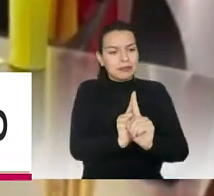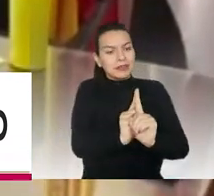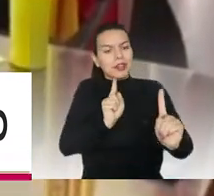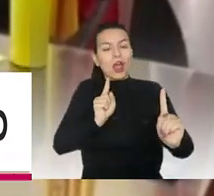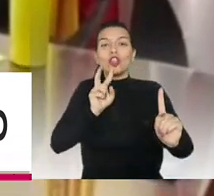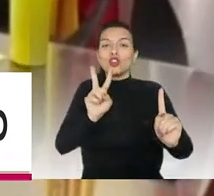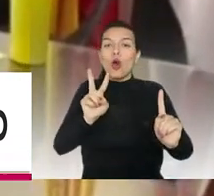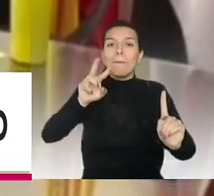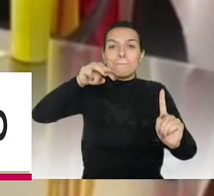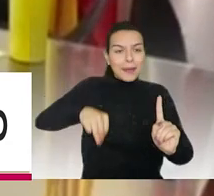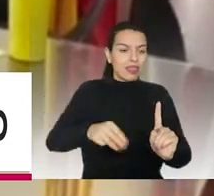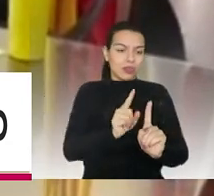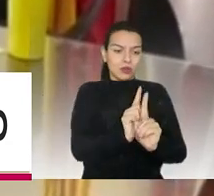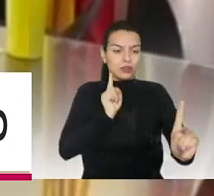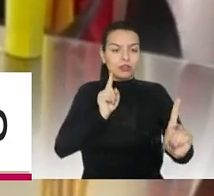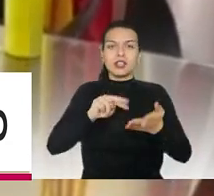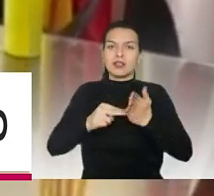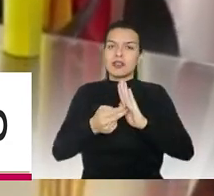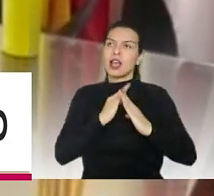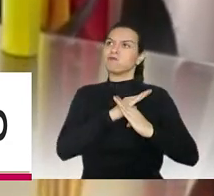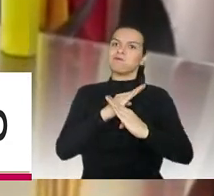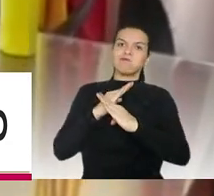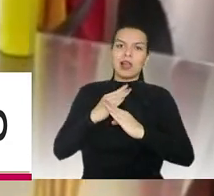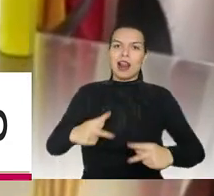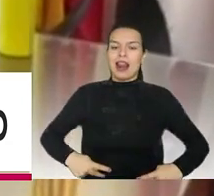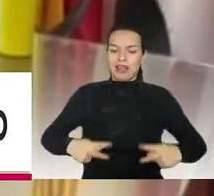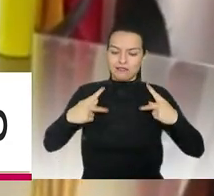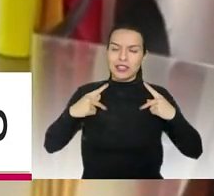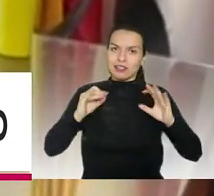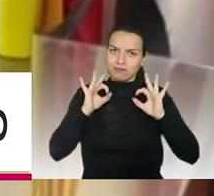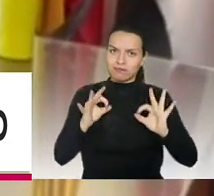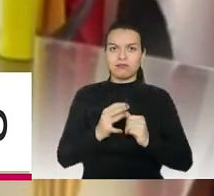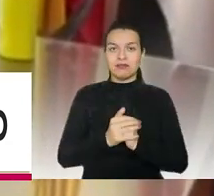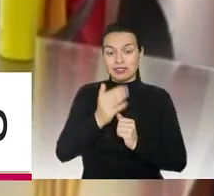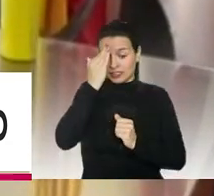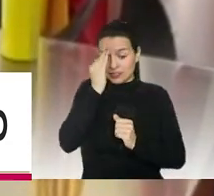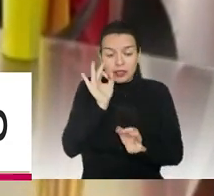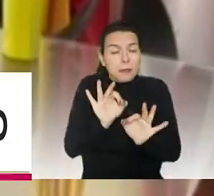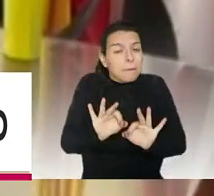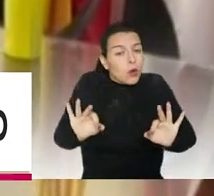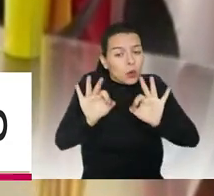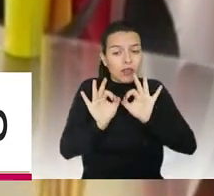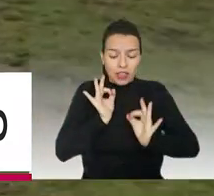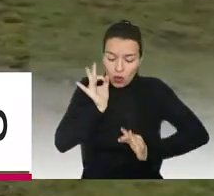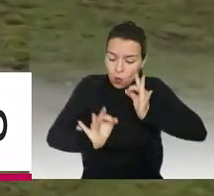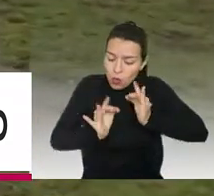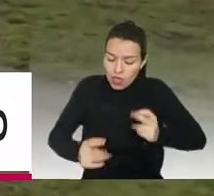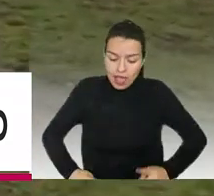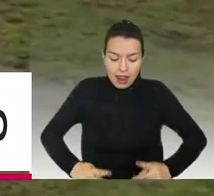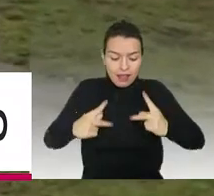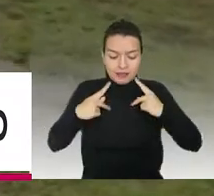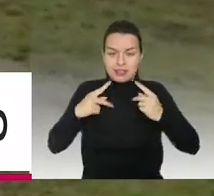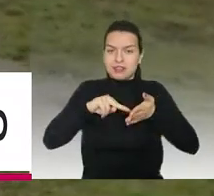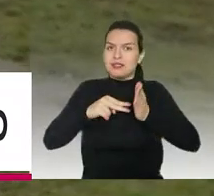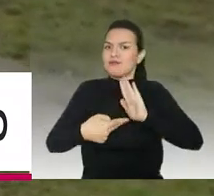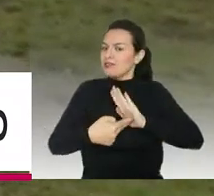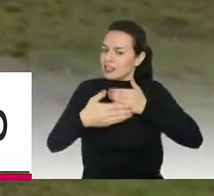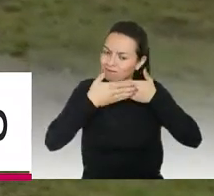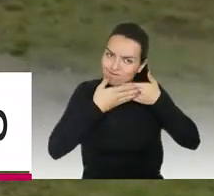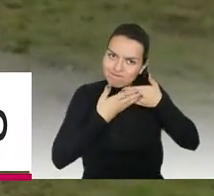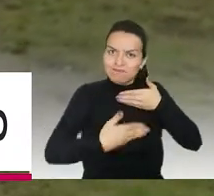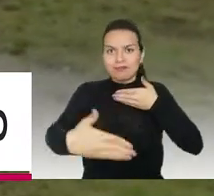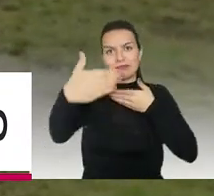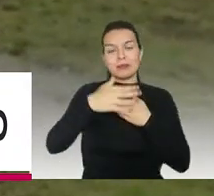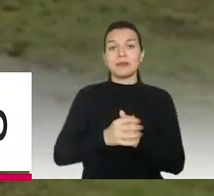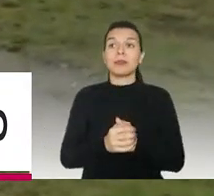protege nuestras vidas que queremos que el autocuidado sea nuestra regla de vida de aquí en adelante la localidad de bosa